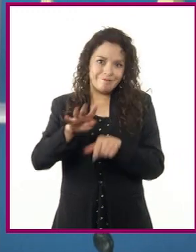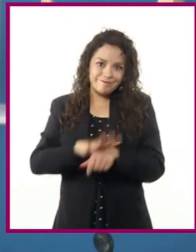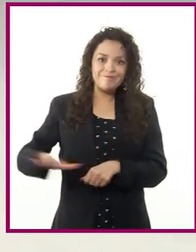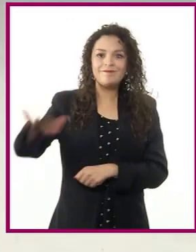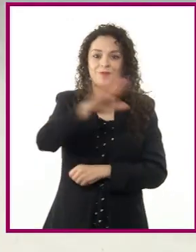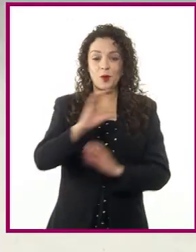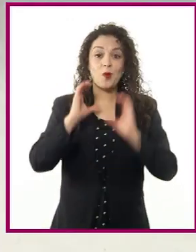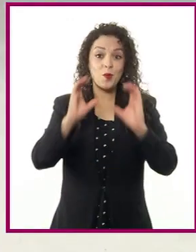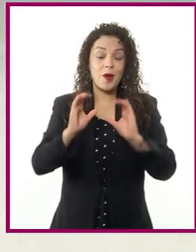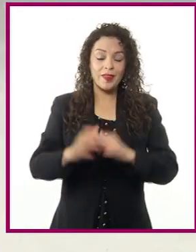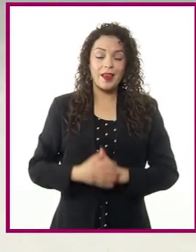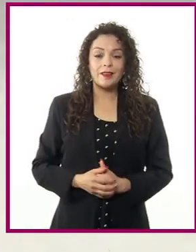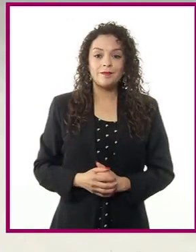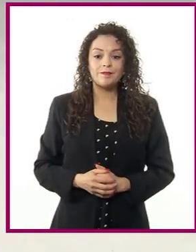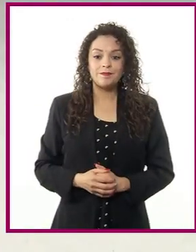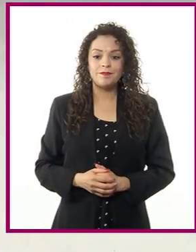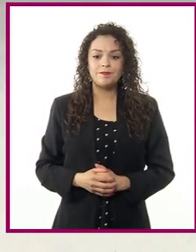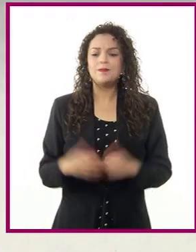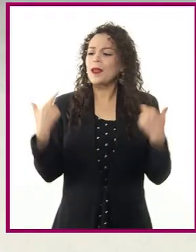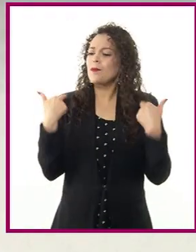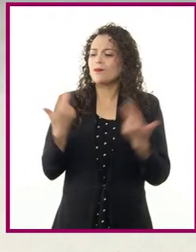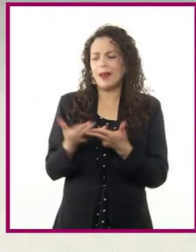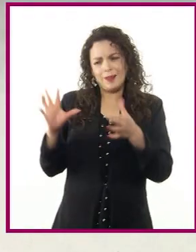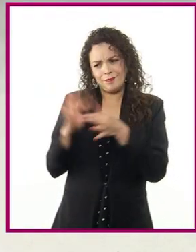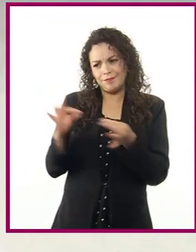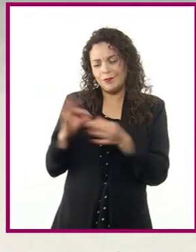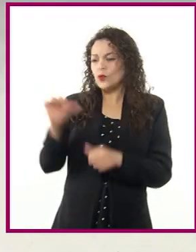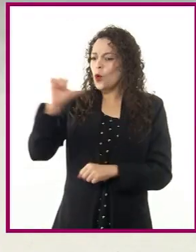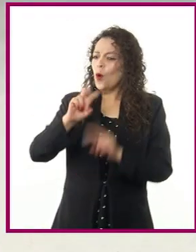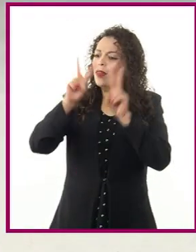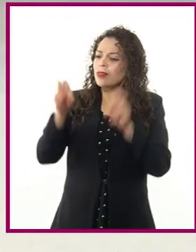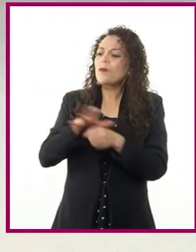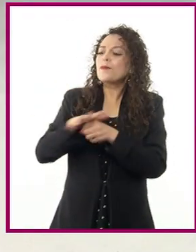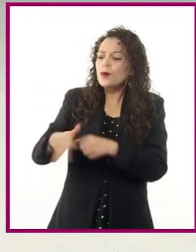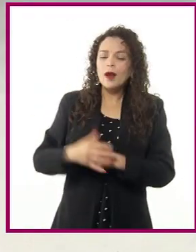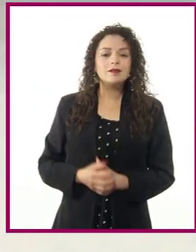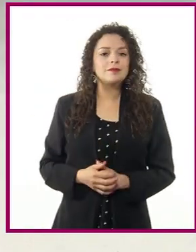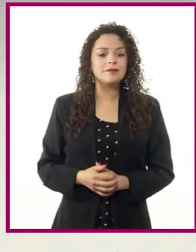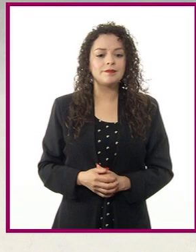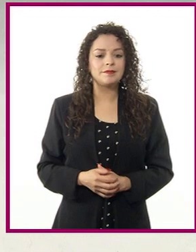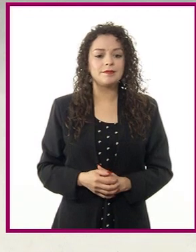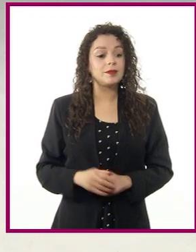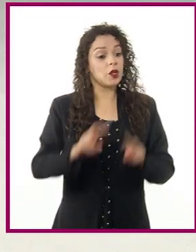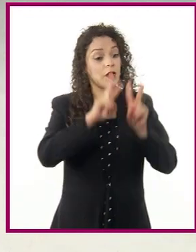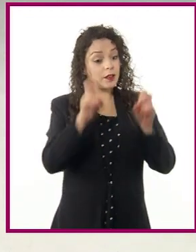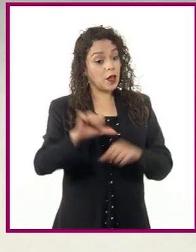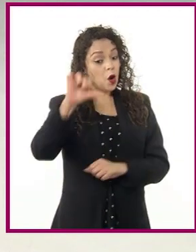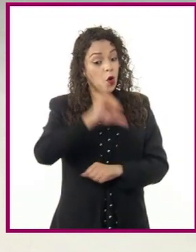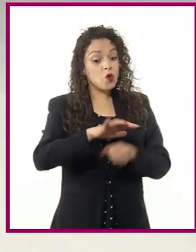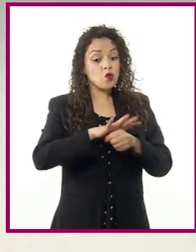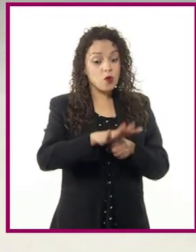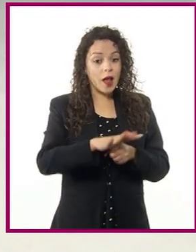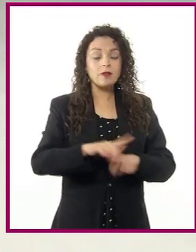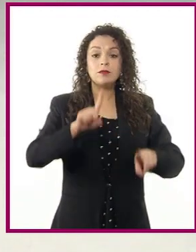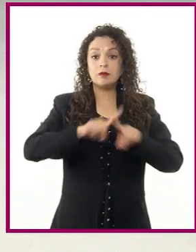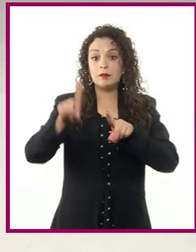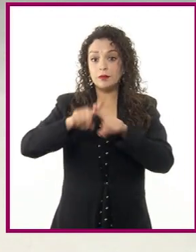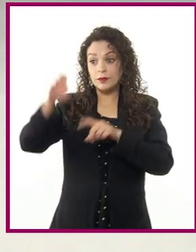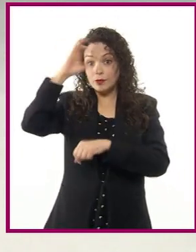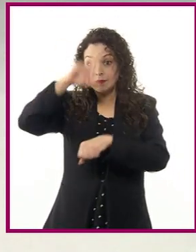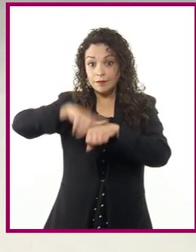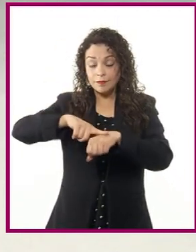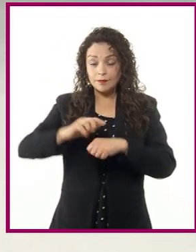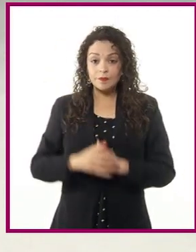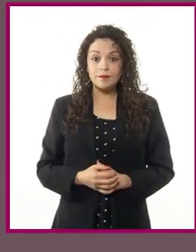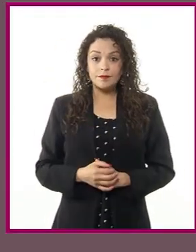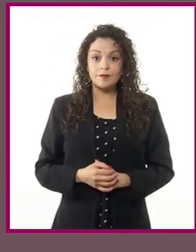demás. Cuéntenos, maestra, ¿qué tema vamos a analizar en esta sesión? El tema de hoy es la diversidad cultural